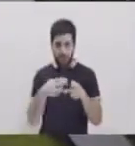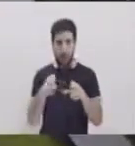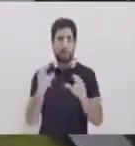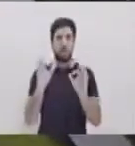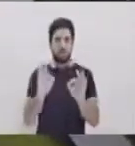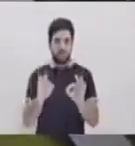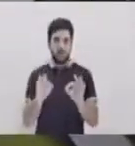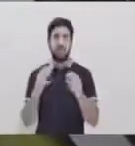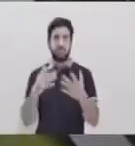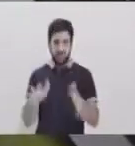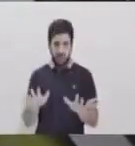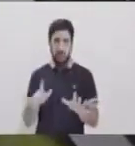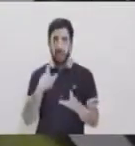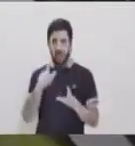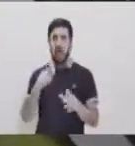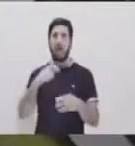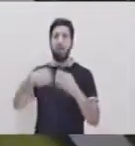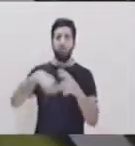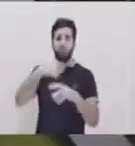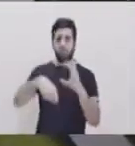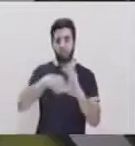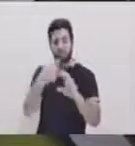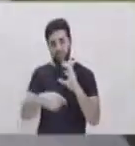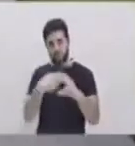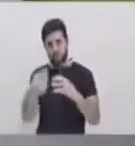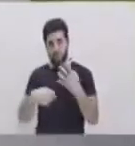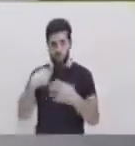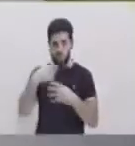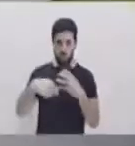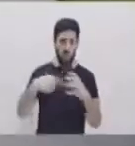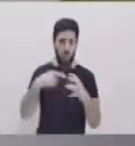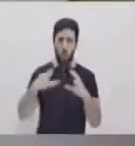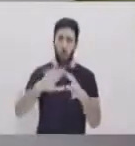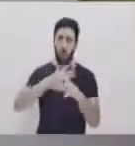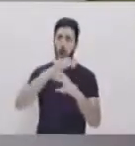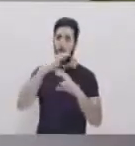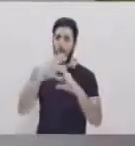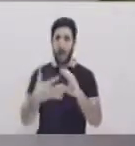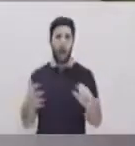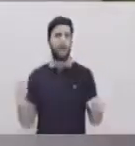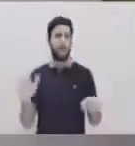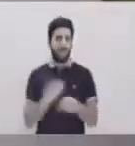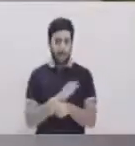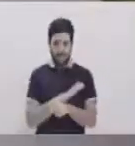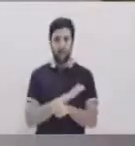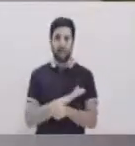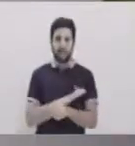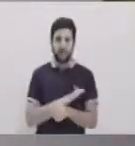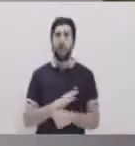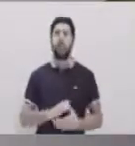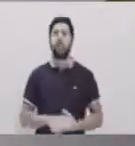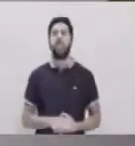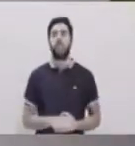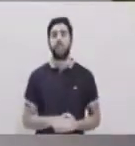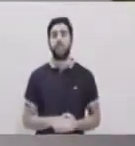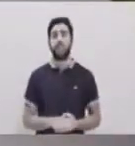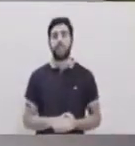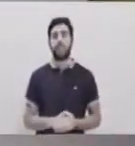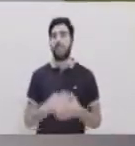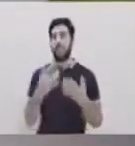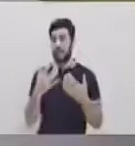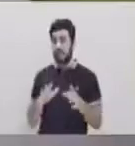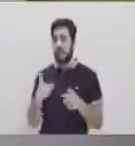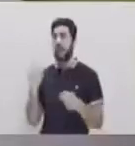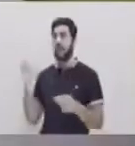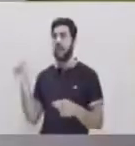y lo enrollamos. Vamos a enrollarlo todo el trocito de servilleta, y